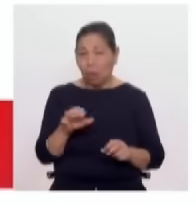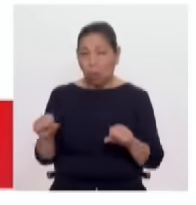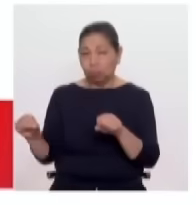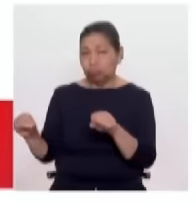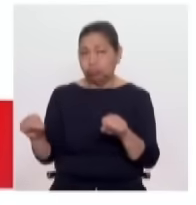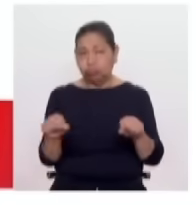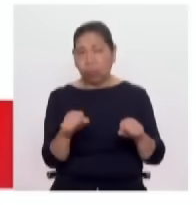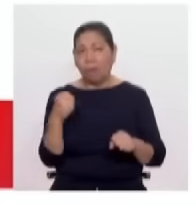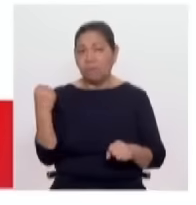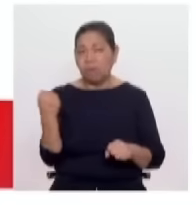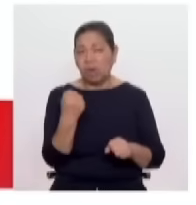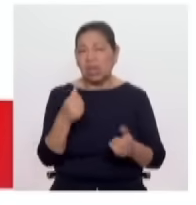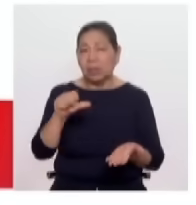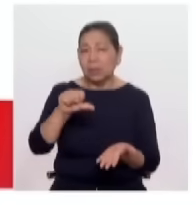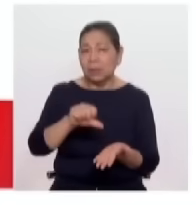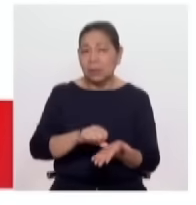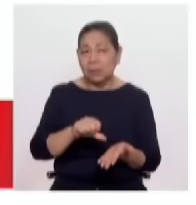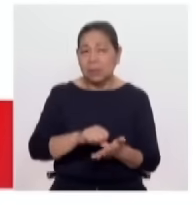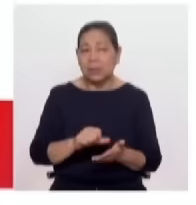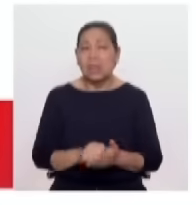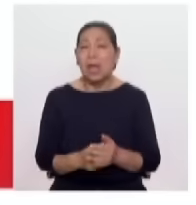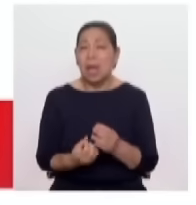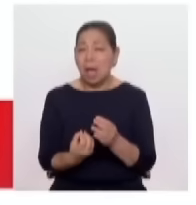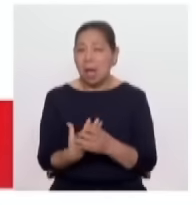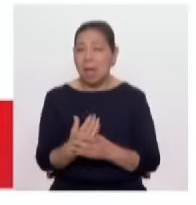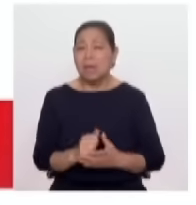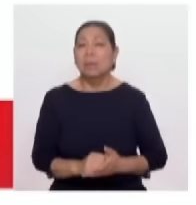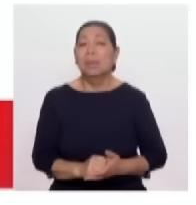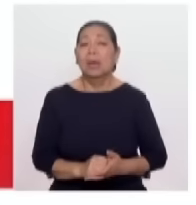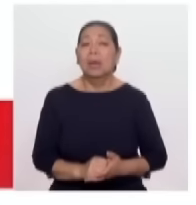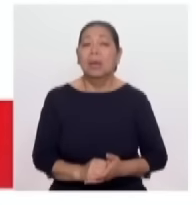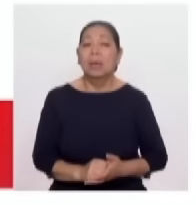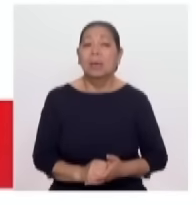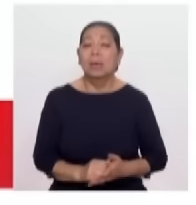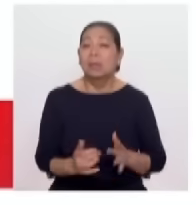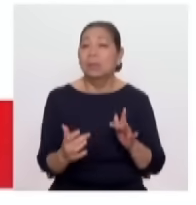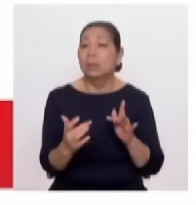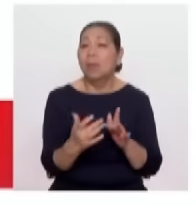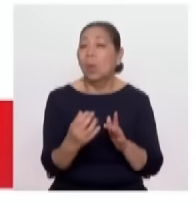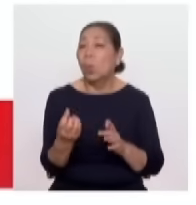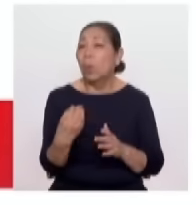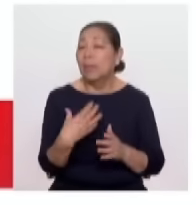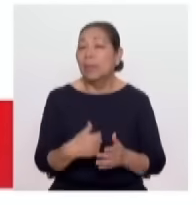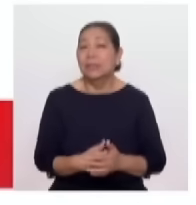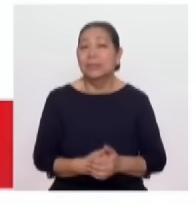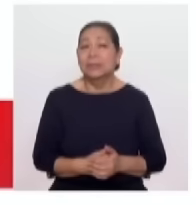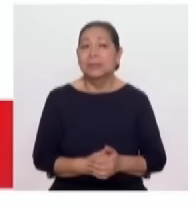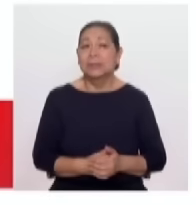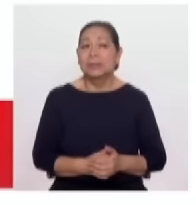fuerte sismo con epicentro en Arequipa. Pierina, estamos enlazados contigo. Cuéntanos.